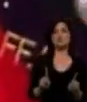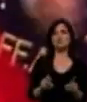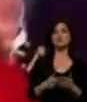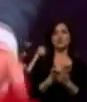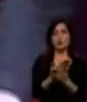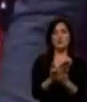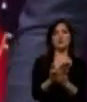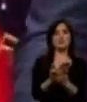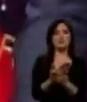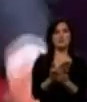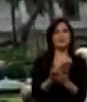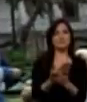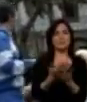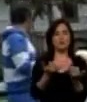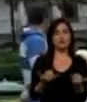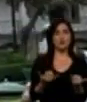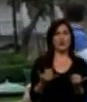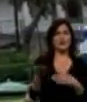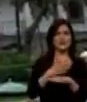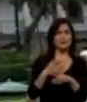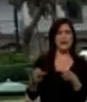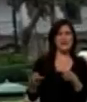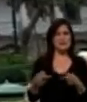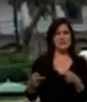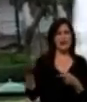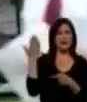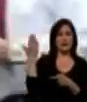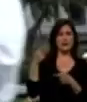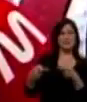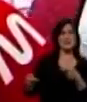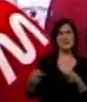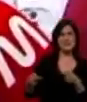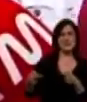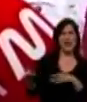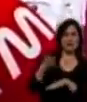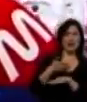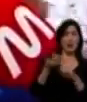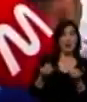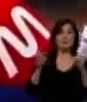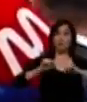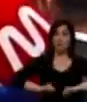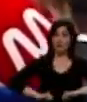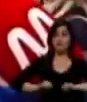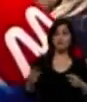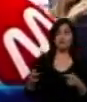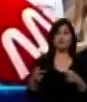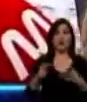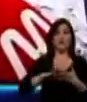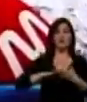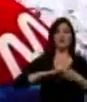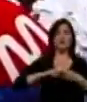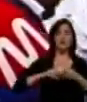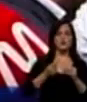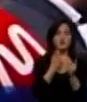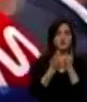nuevo episodio de la hasta ahora tensa relación gobierno-alcaldía de Quito. Estamos abiertos a participar de un esquema